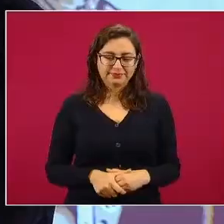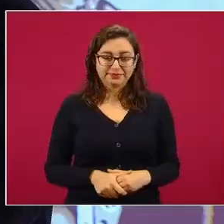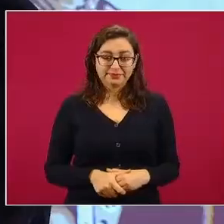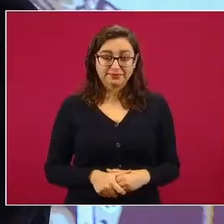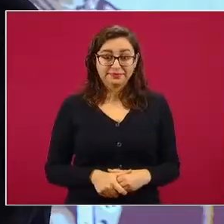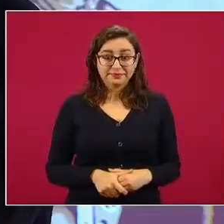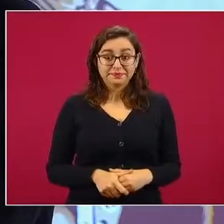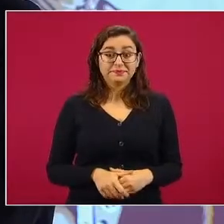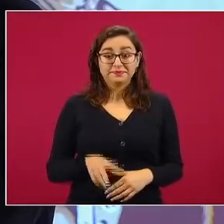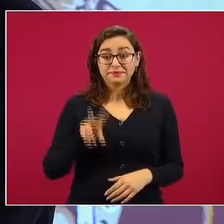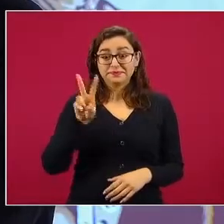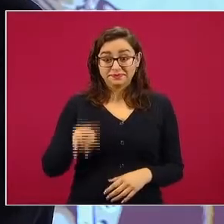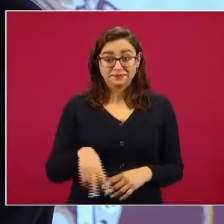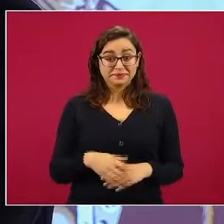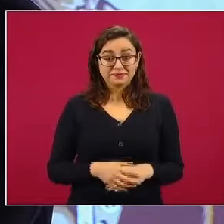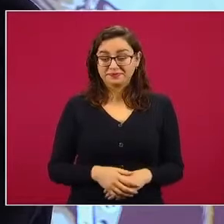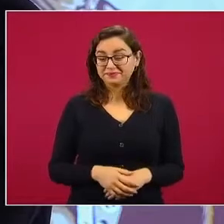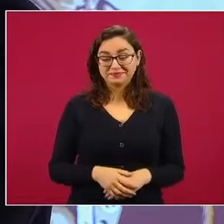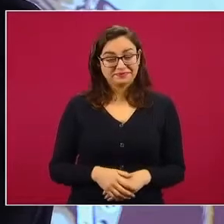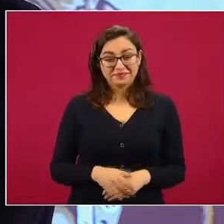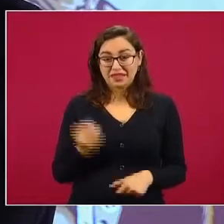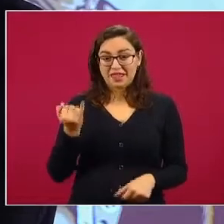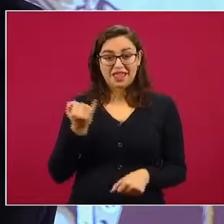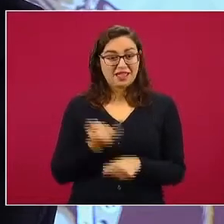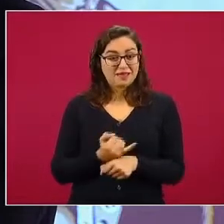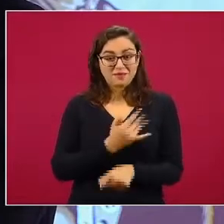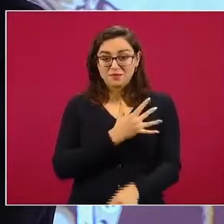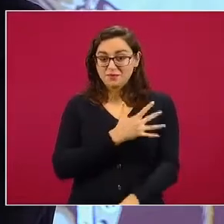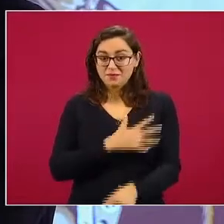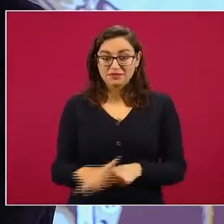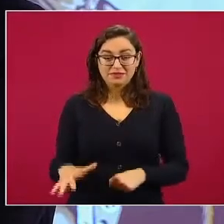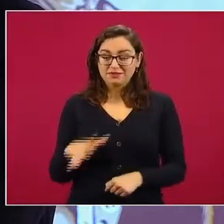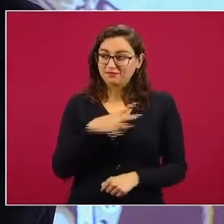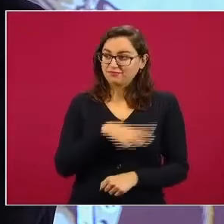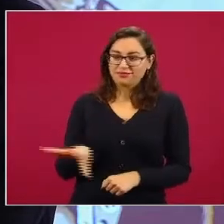hasta el título del artículo.